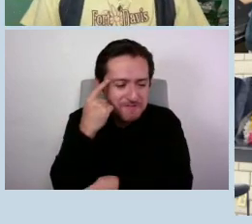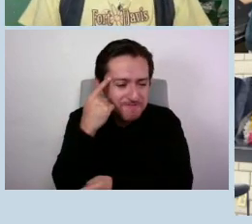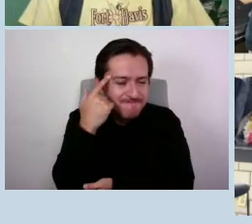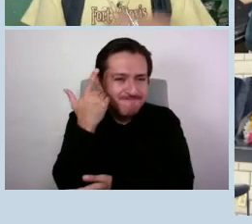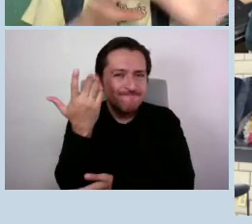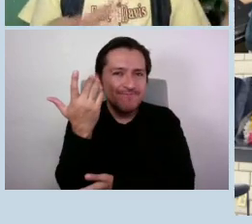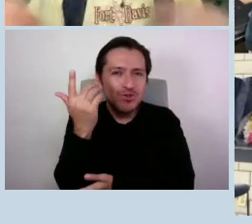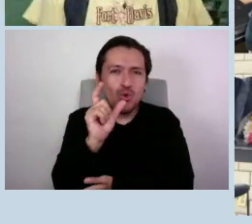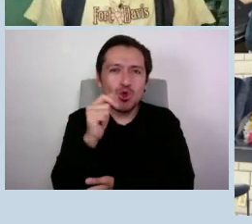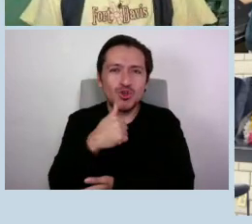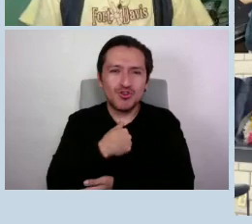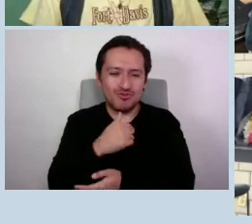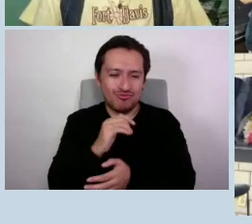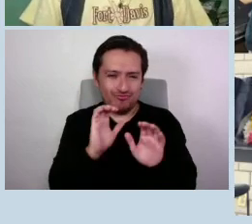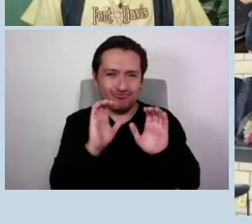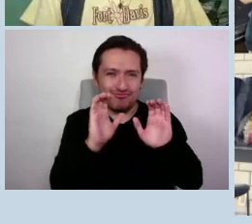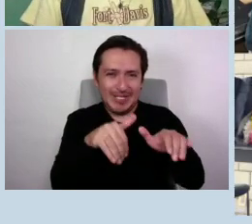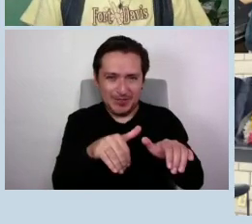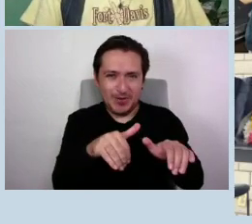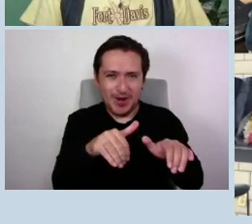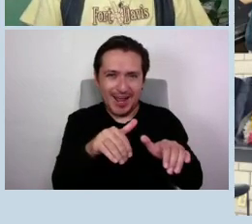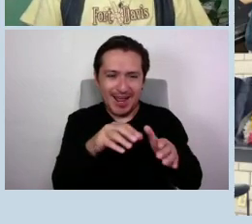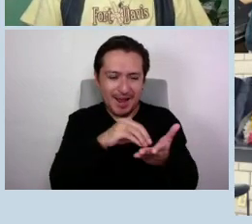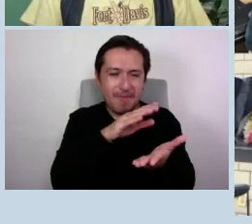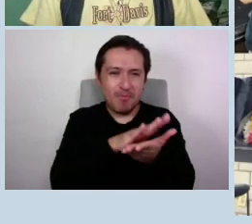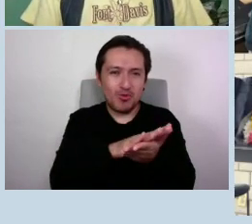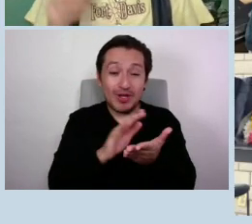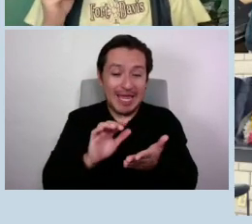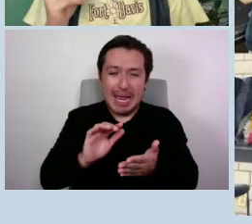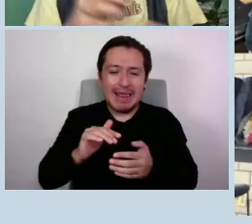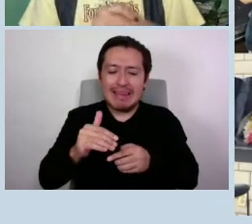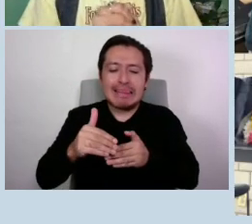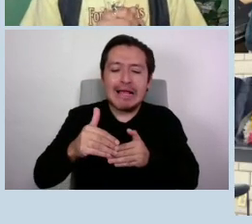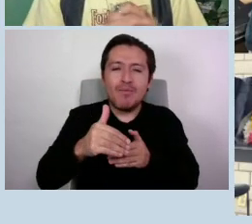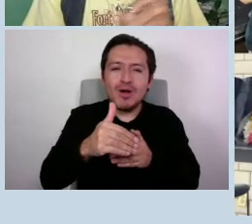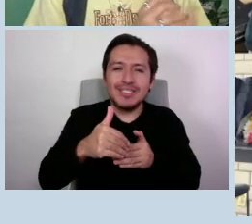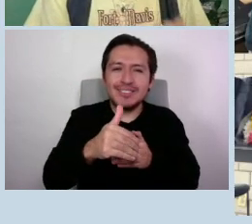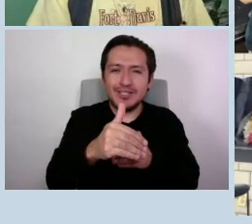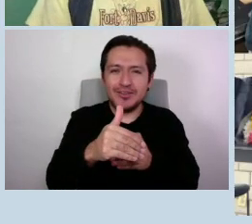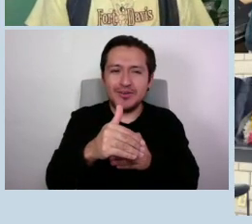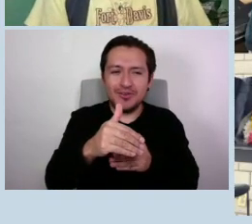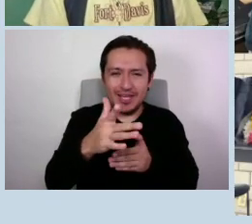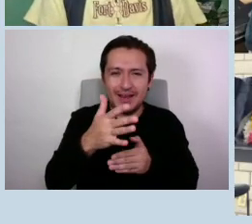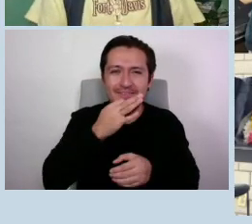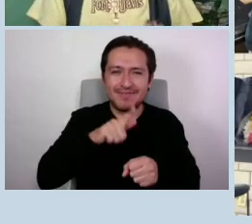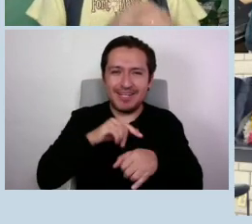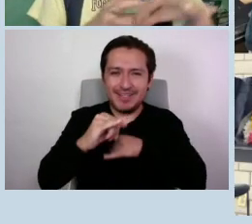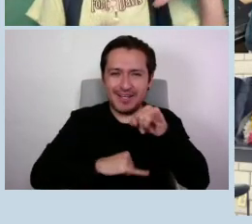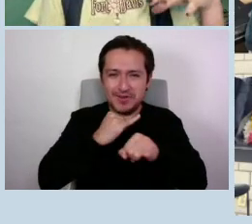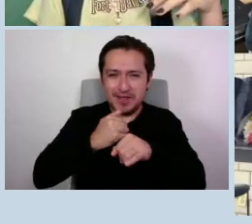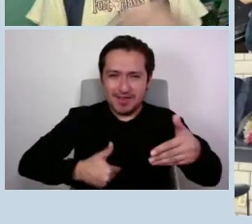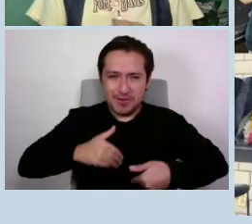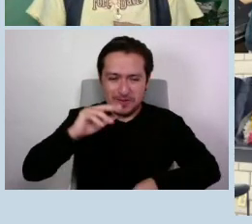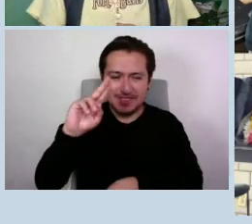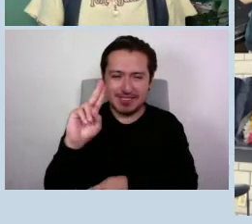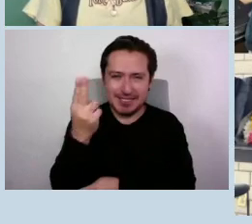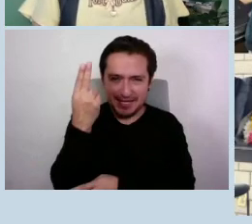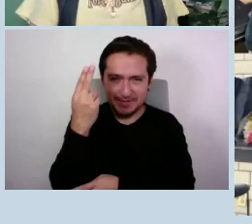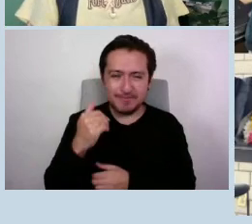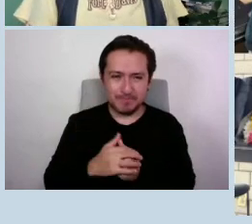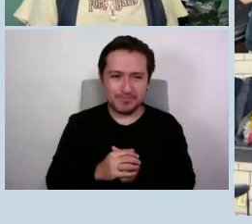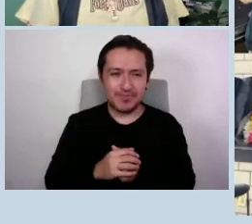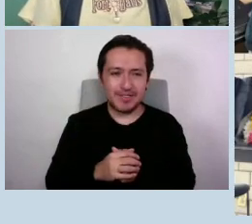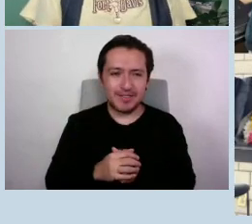entró a apuntes justo fue después del fitu eh el fitu donde se hizo el fín y la puerta y también era un momento muy